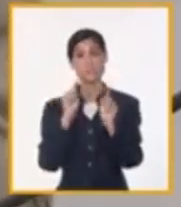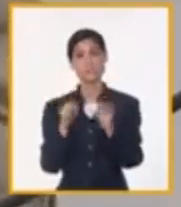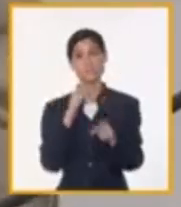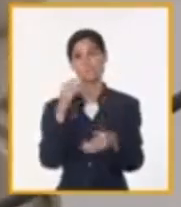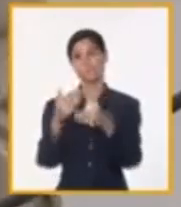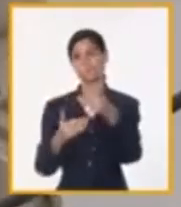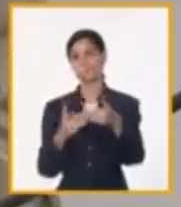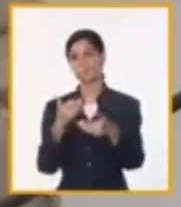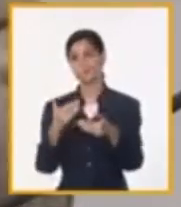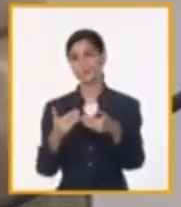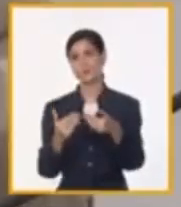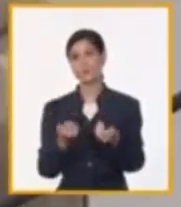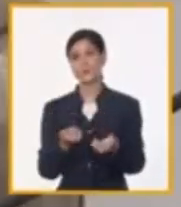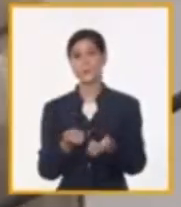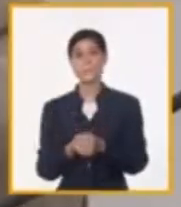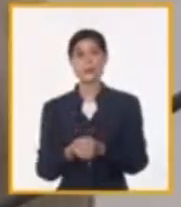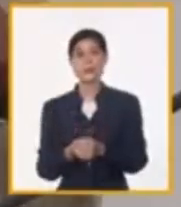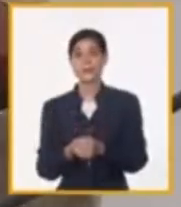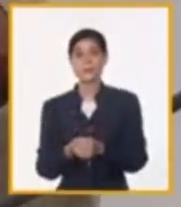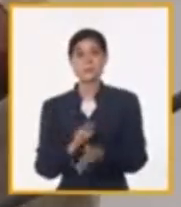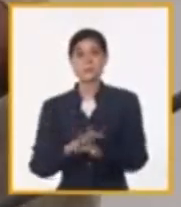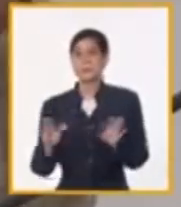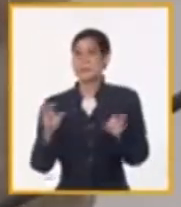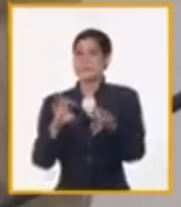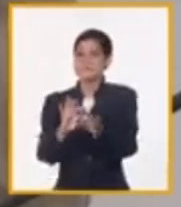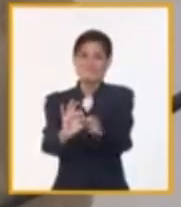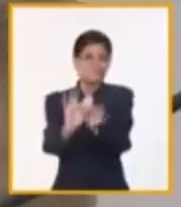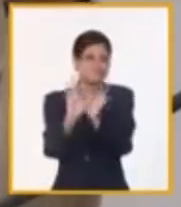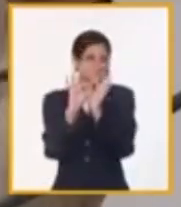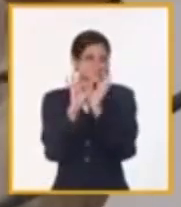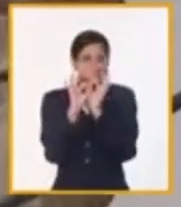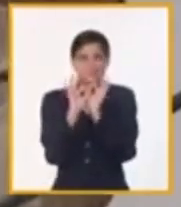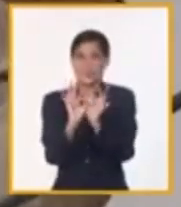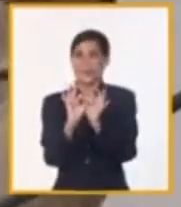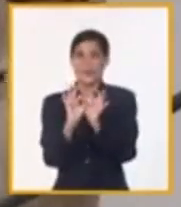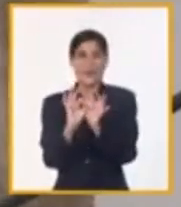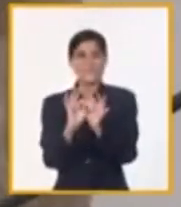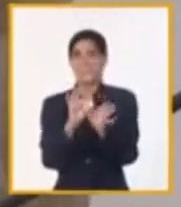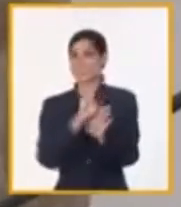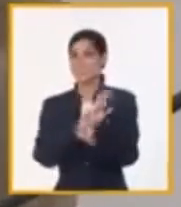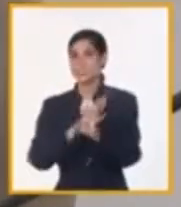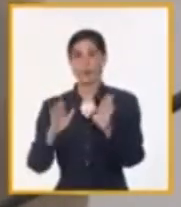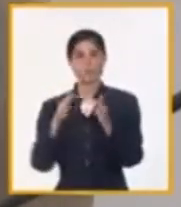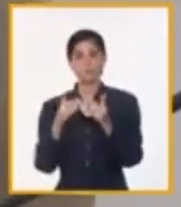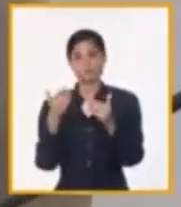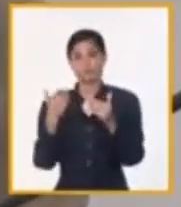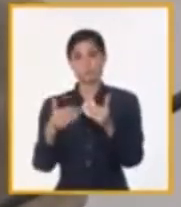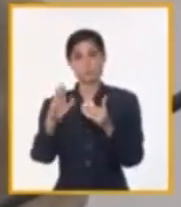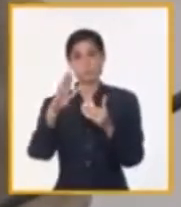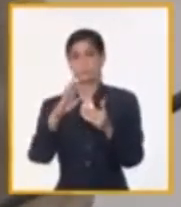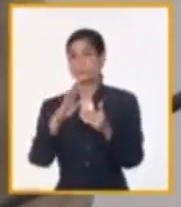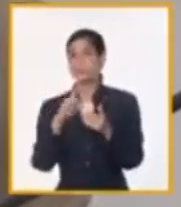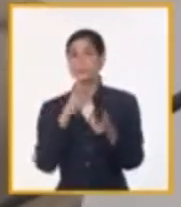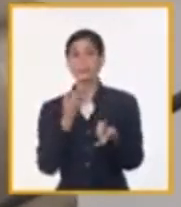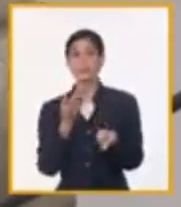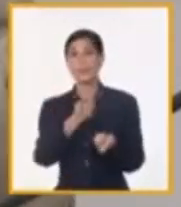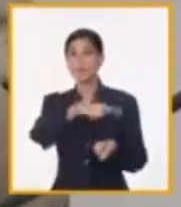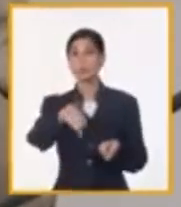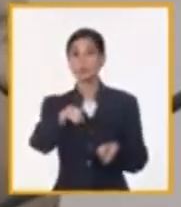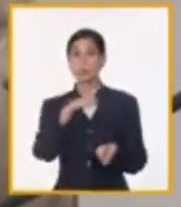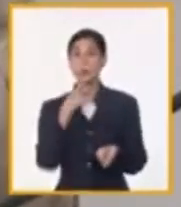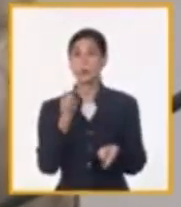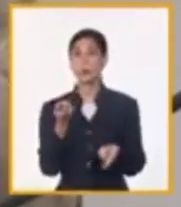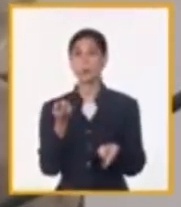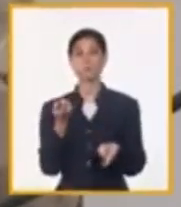tan brutales tan espantosos que sobrepasan ya la capacidad de entendimiento causa y